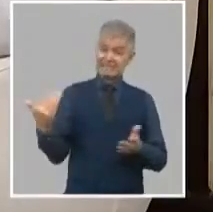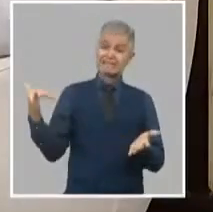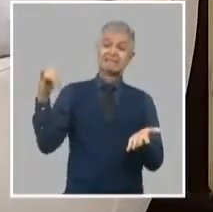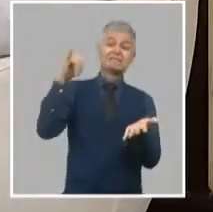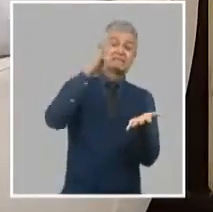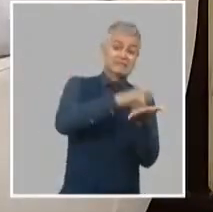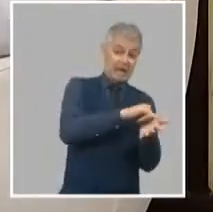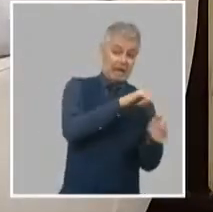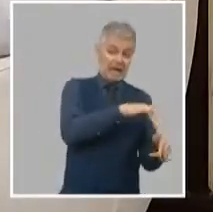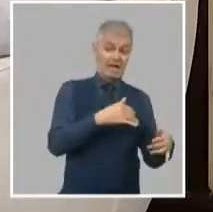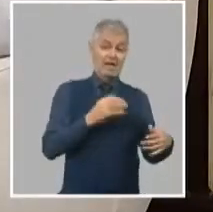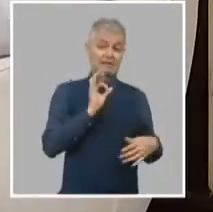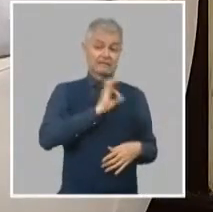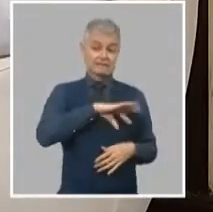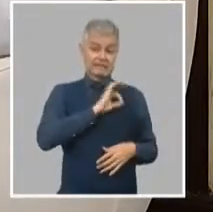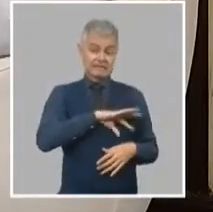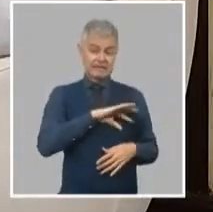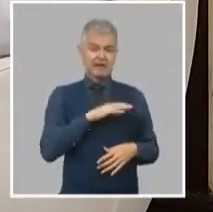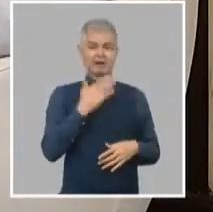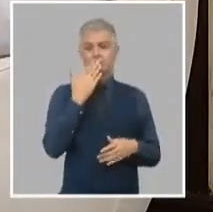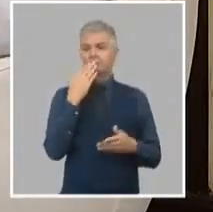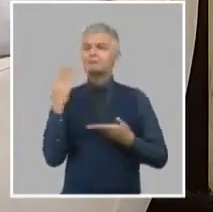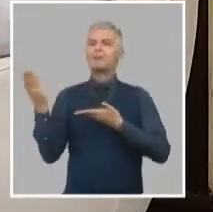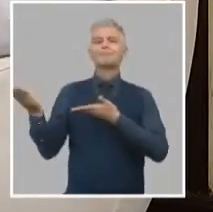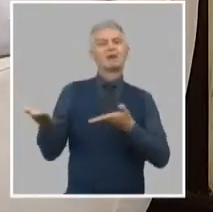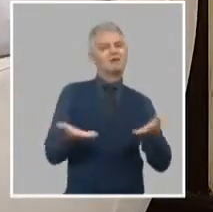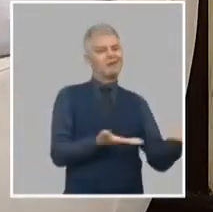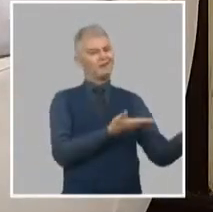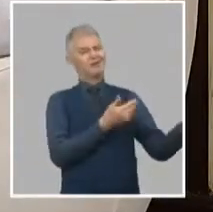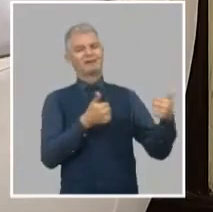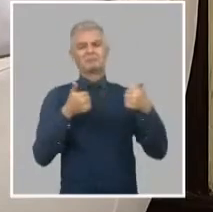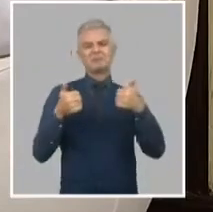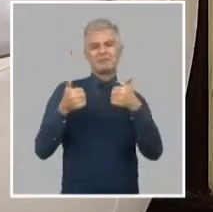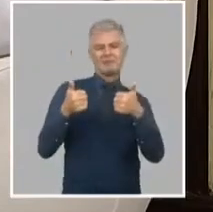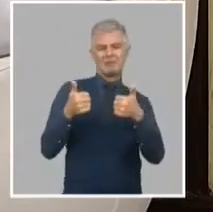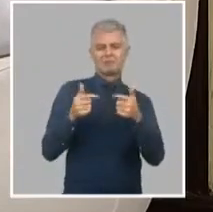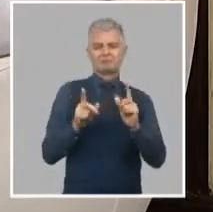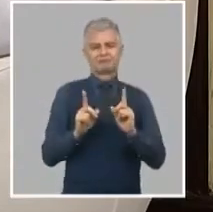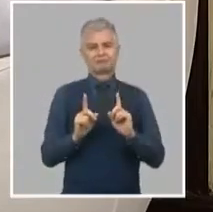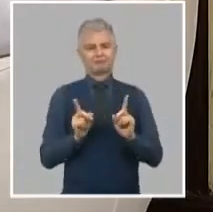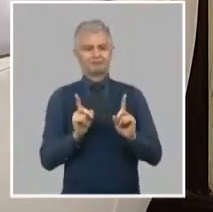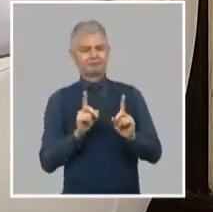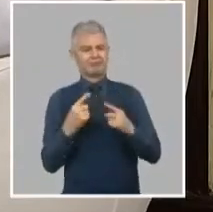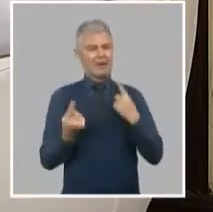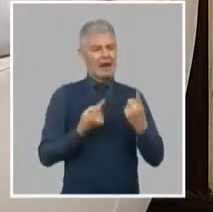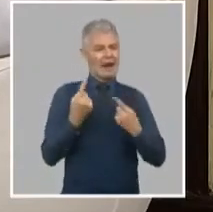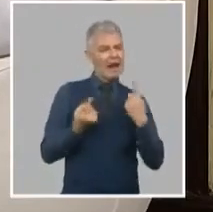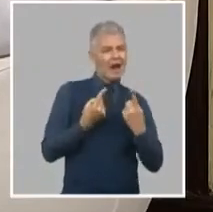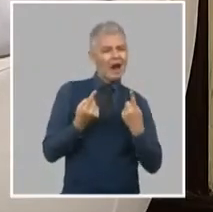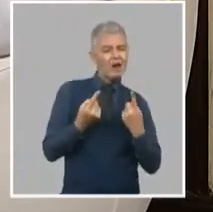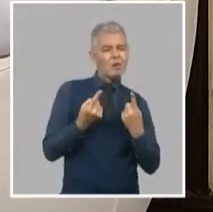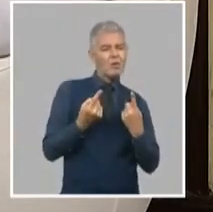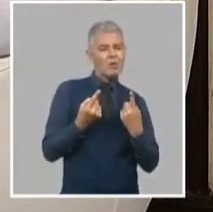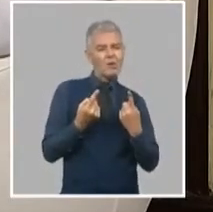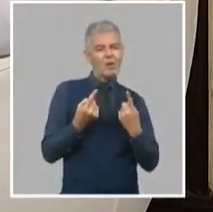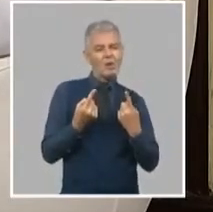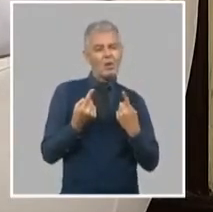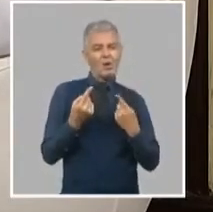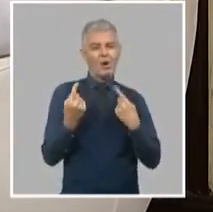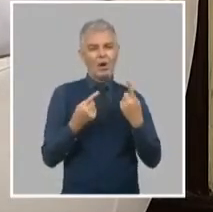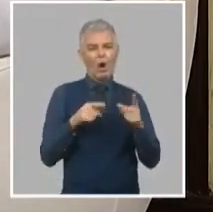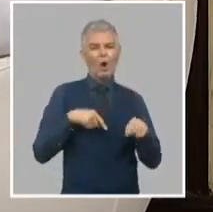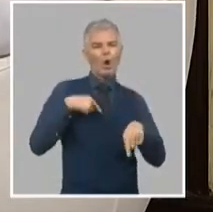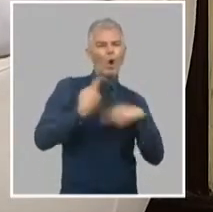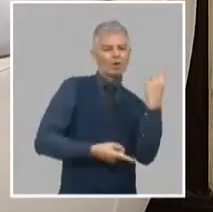momentos, no todas las bienvenidas fueron así, de bienvenida, ¿no? Había también campaña contra